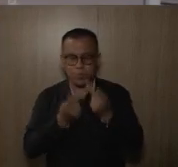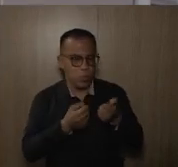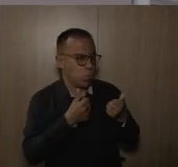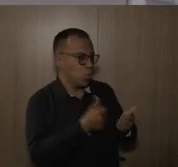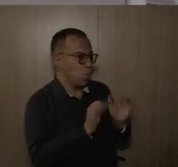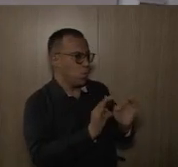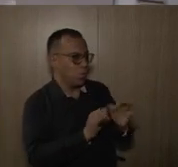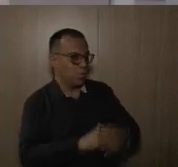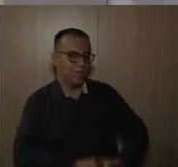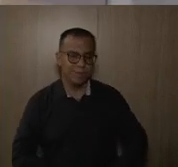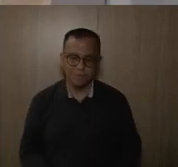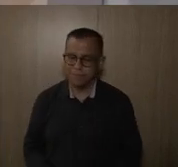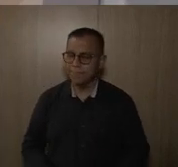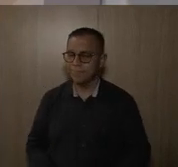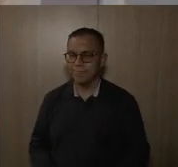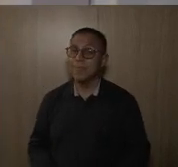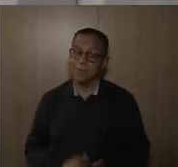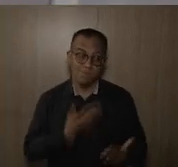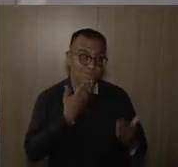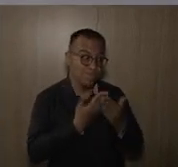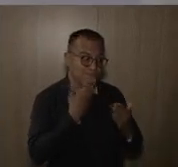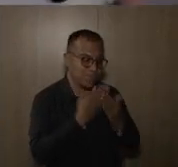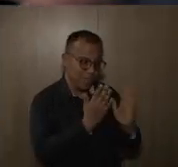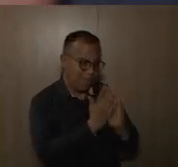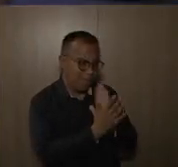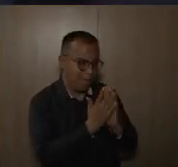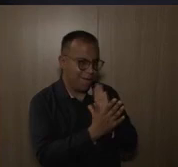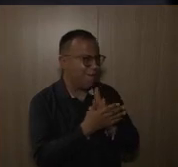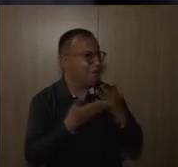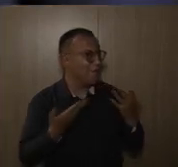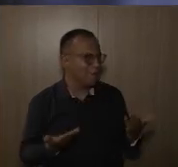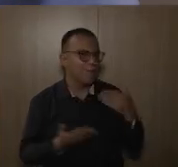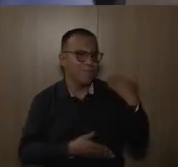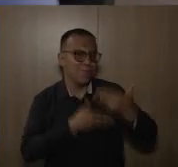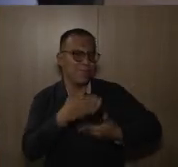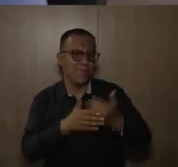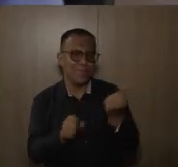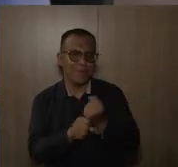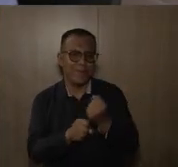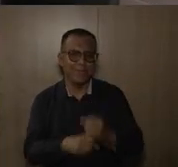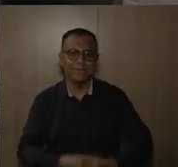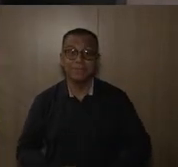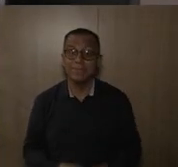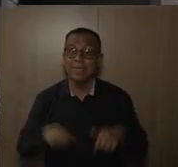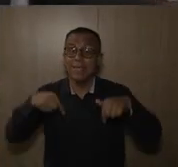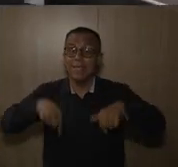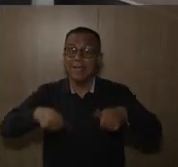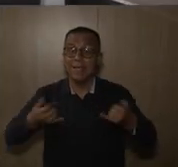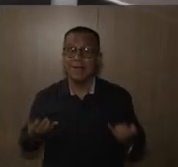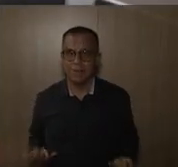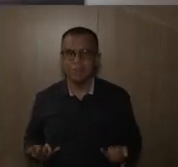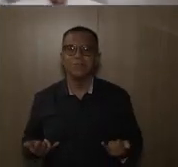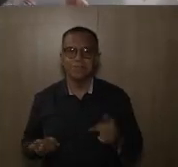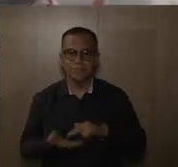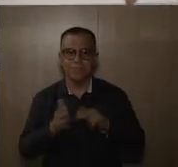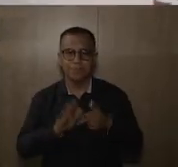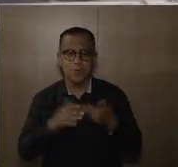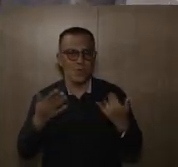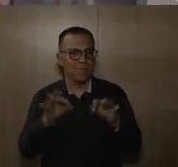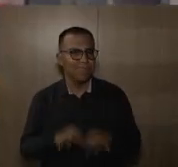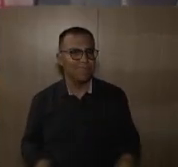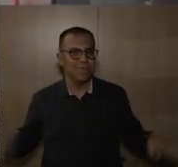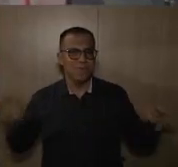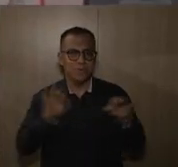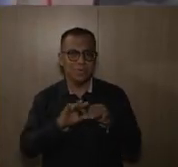se identifican actualmente. Le agradezco mucho. Muchas gracias por contarnos un poco sobre su trabajo. En este punto llegamos a una etapa importante